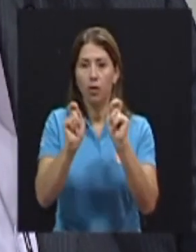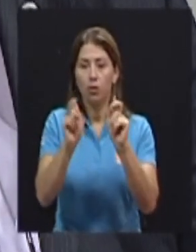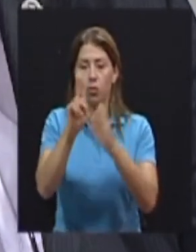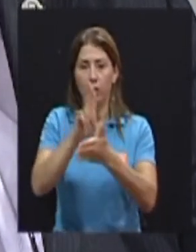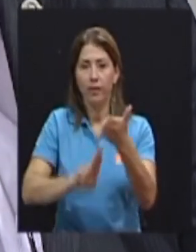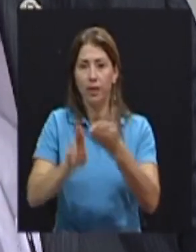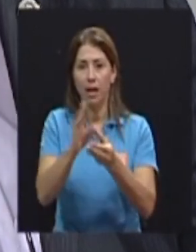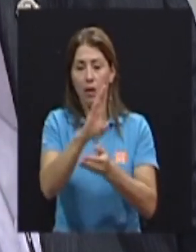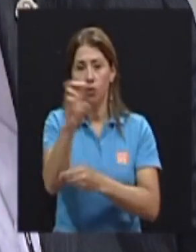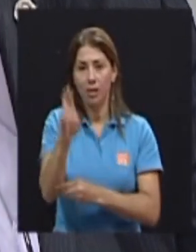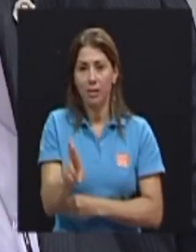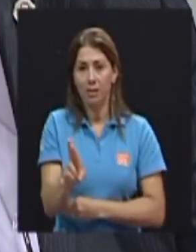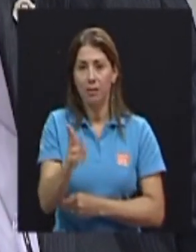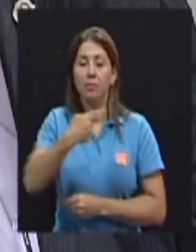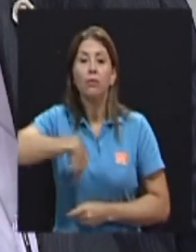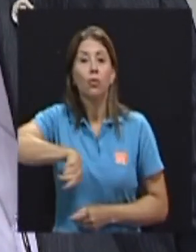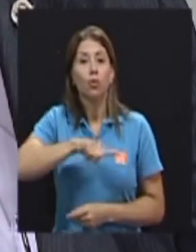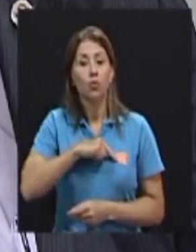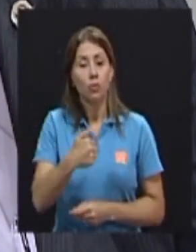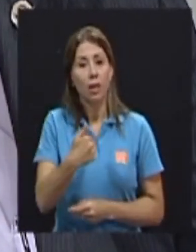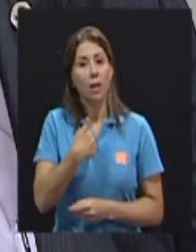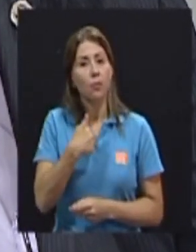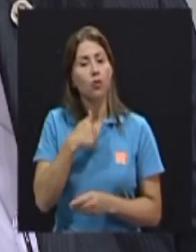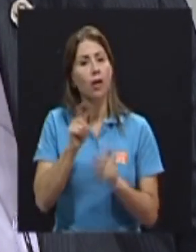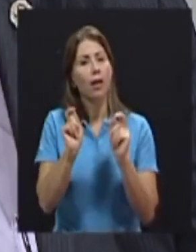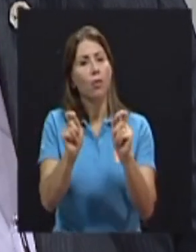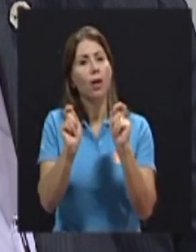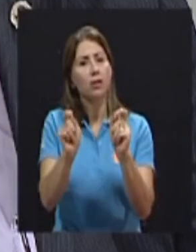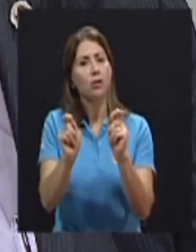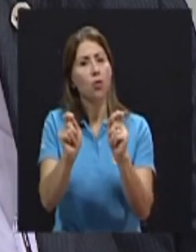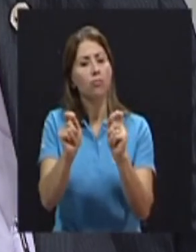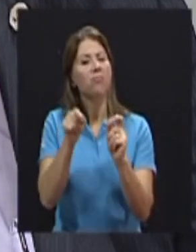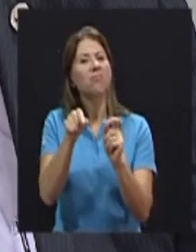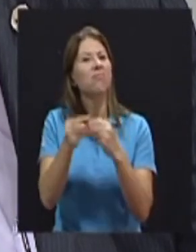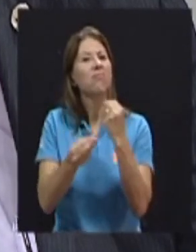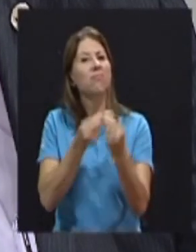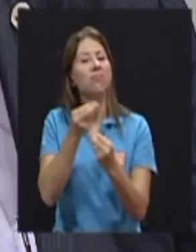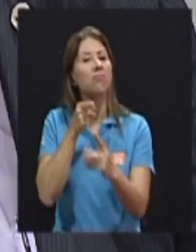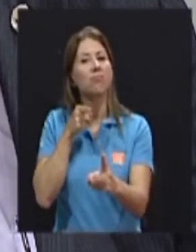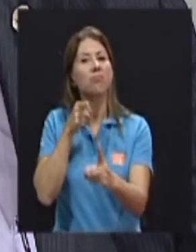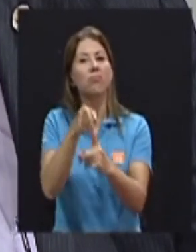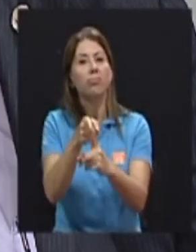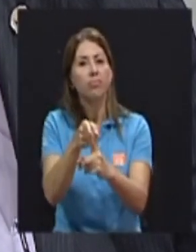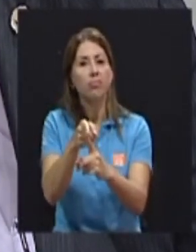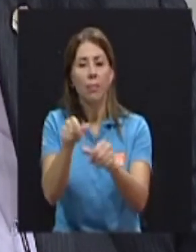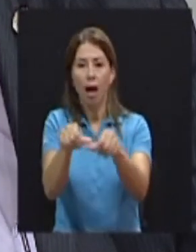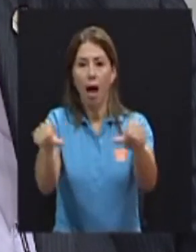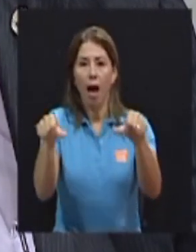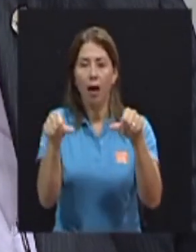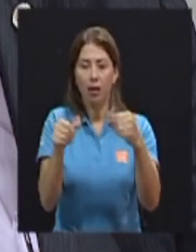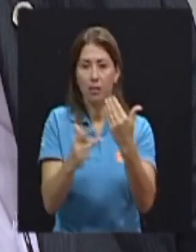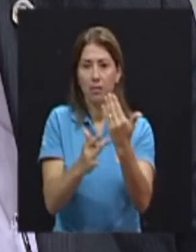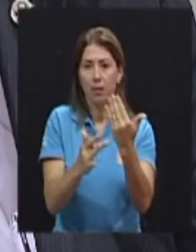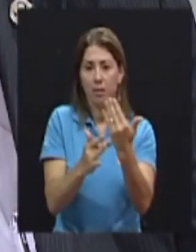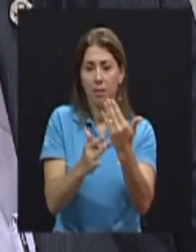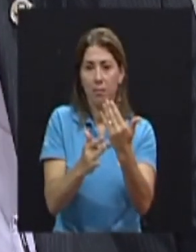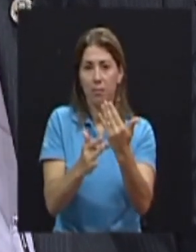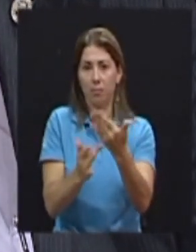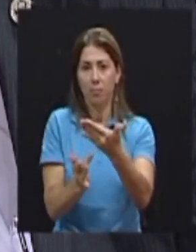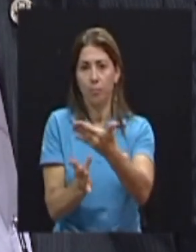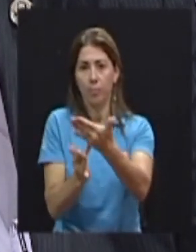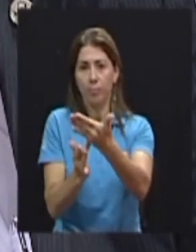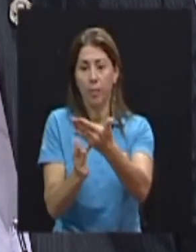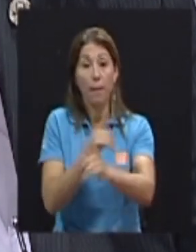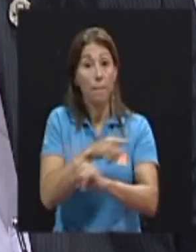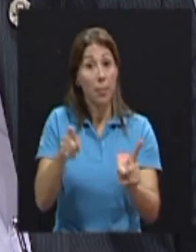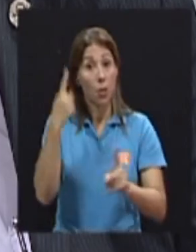costarricense. Nosotros tenemos una educación orientada fundamentalmente a las áreas técnicas y tecnológicas, pero estamos obligados